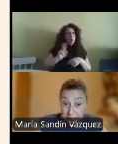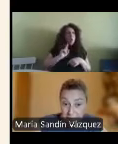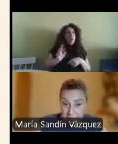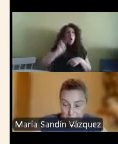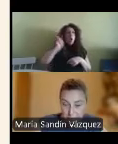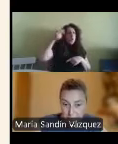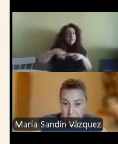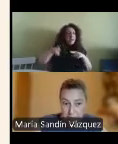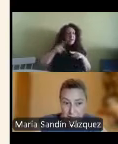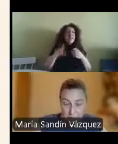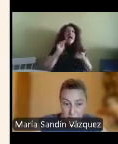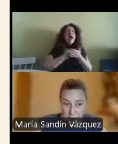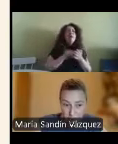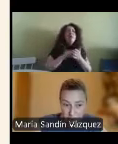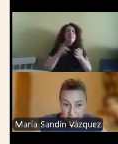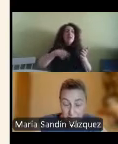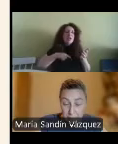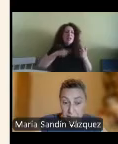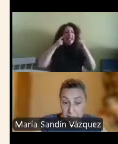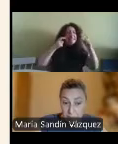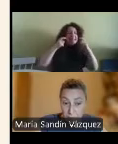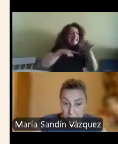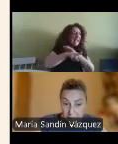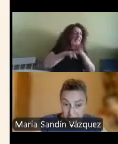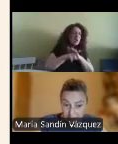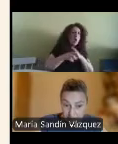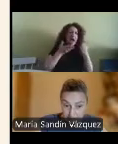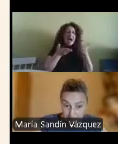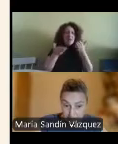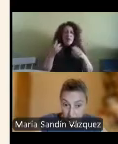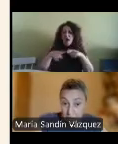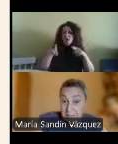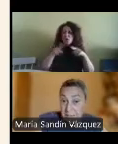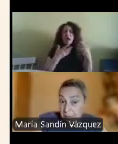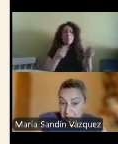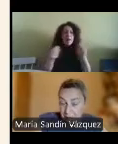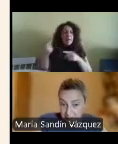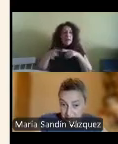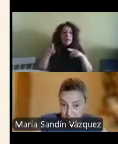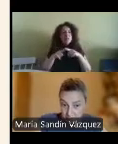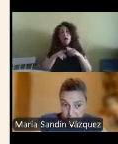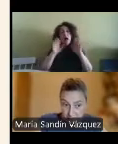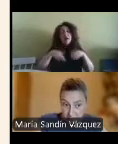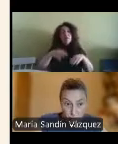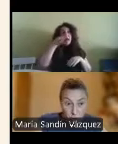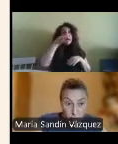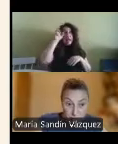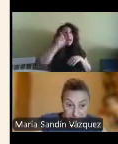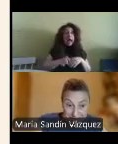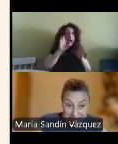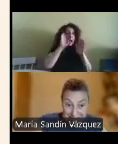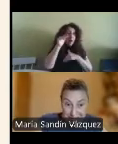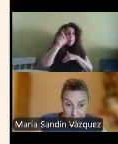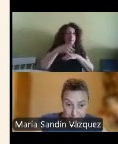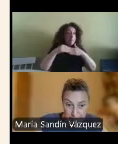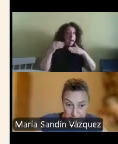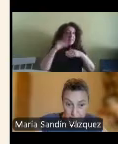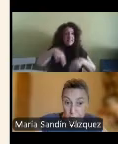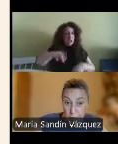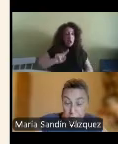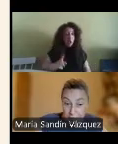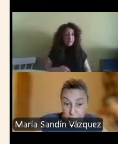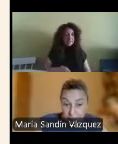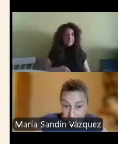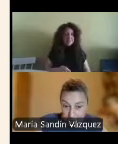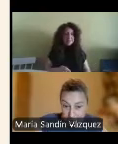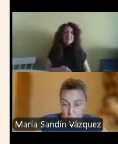muchas veces pierdes más tiempo en intentar gestionar cosas meramente burocráticas que lo que es tratar al paciente en sí, ¿no? Y son cosas que es que